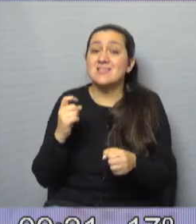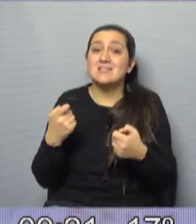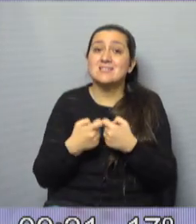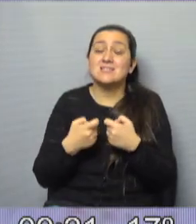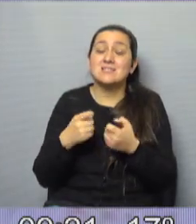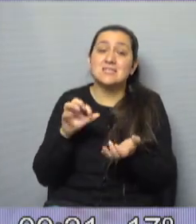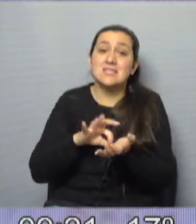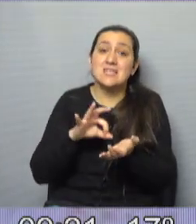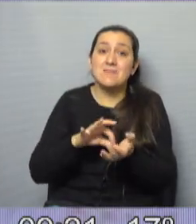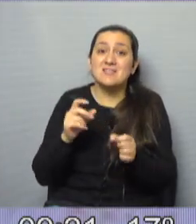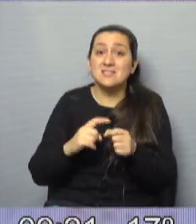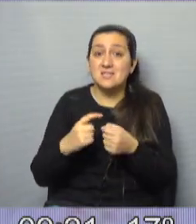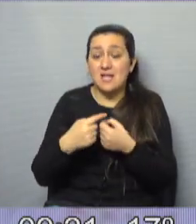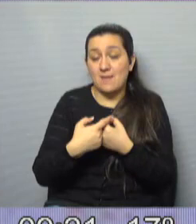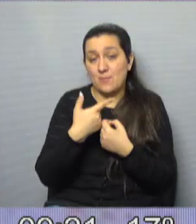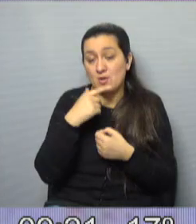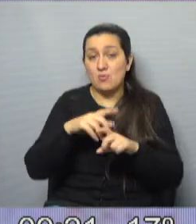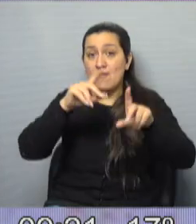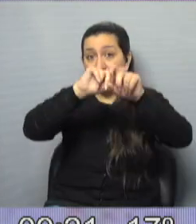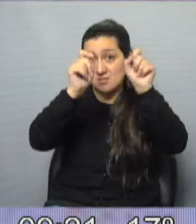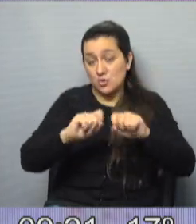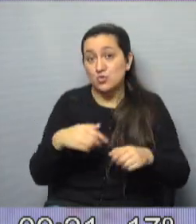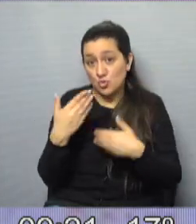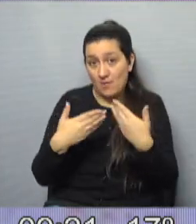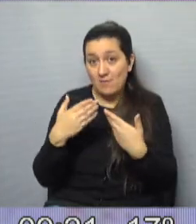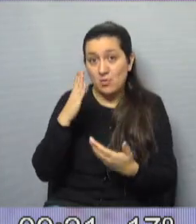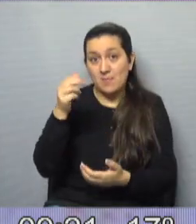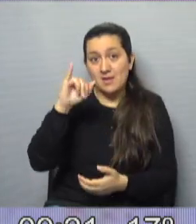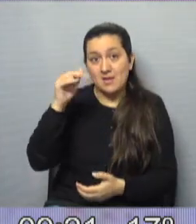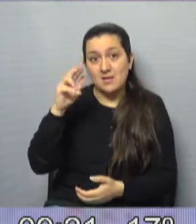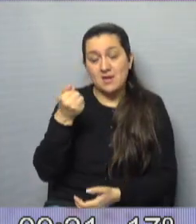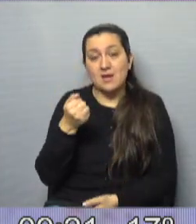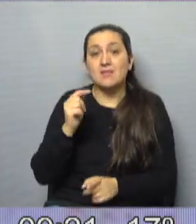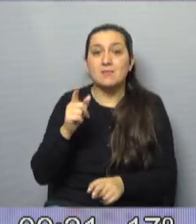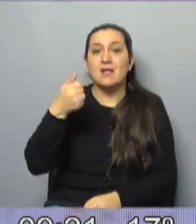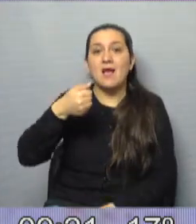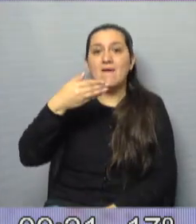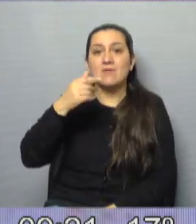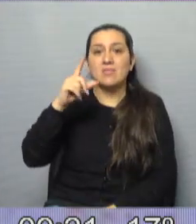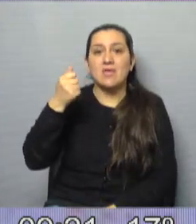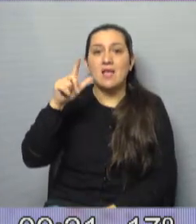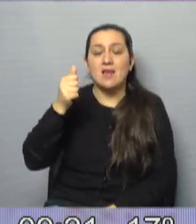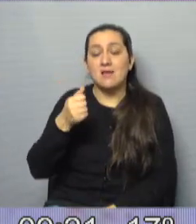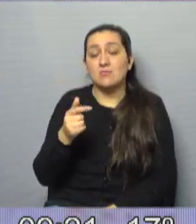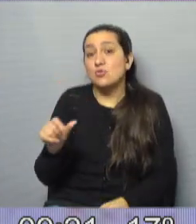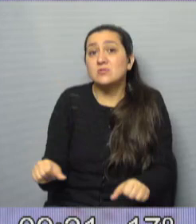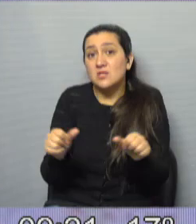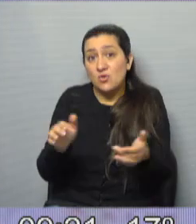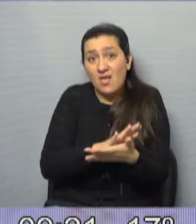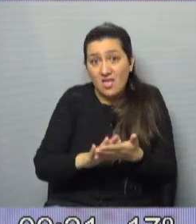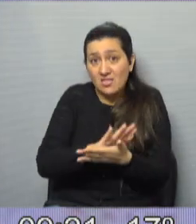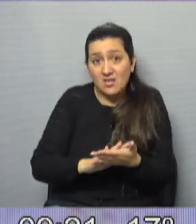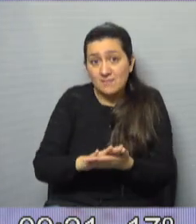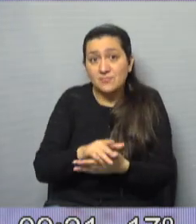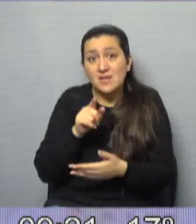PCNT, esto que nosotros lo hemos hablado, lo hablamos con Fernando Pereira en su momento, y lo hablamos con Abdala también, no ha tomado partido por esto. Y